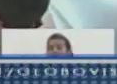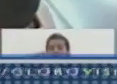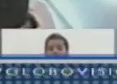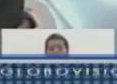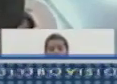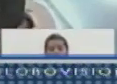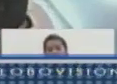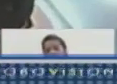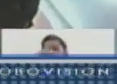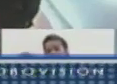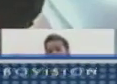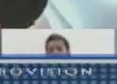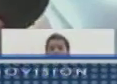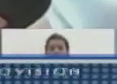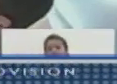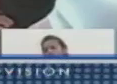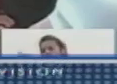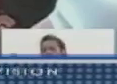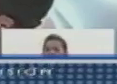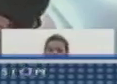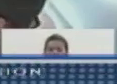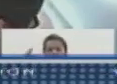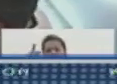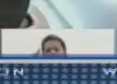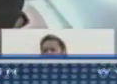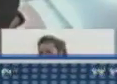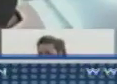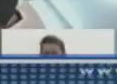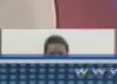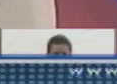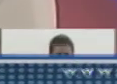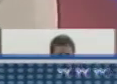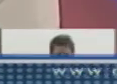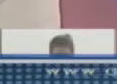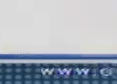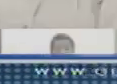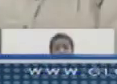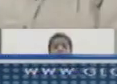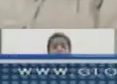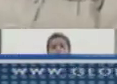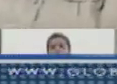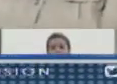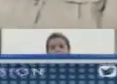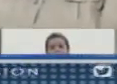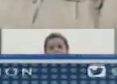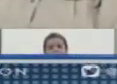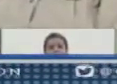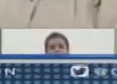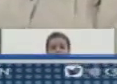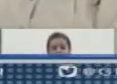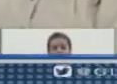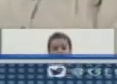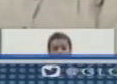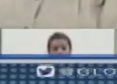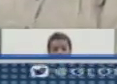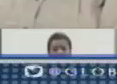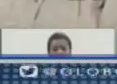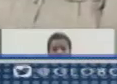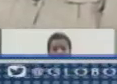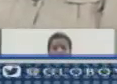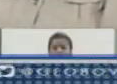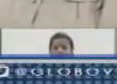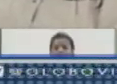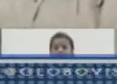vulnerabilidad, y otras parroquias que hemos y escuelas que hemos definido están dentro de las parroquias priorizadas. Es un kit que consta de